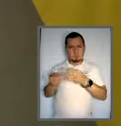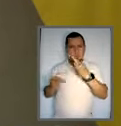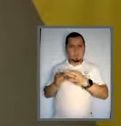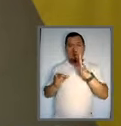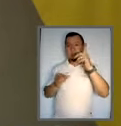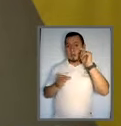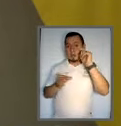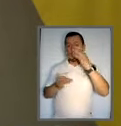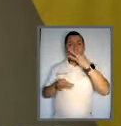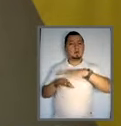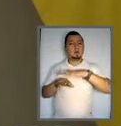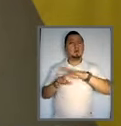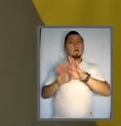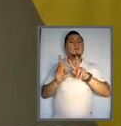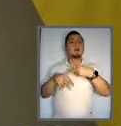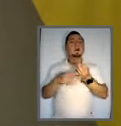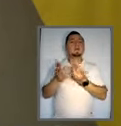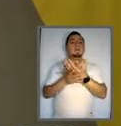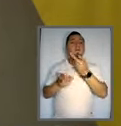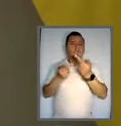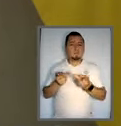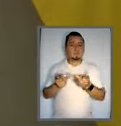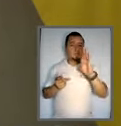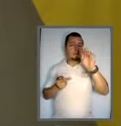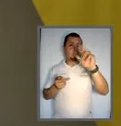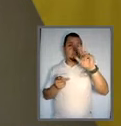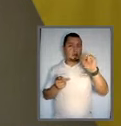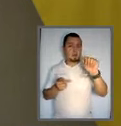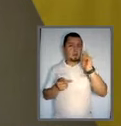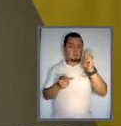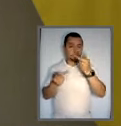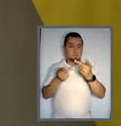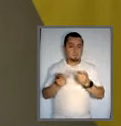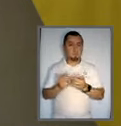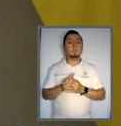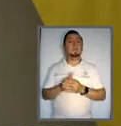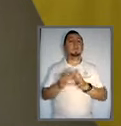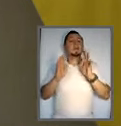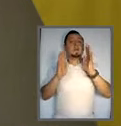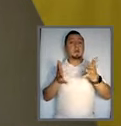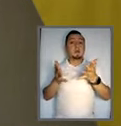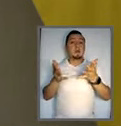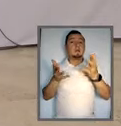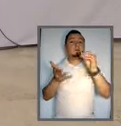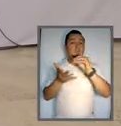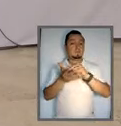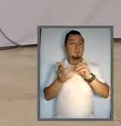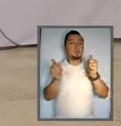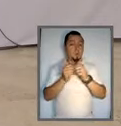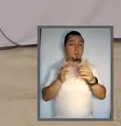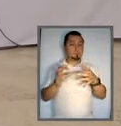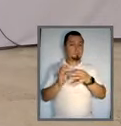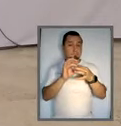para mañana de cómo vamos con ese tema. Y Bárbara, del otro tema. Sí, estamos haciendo en Radar en